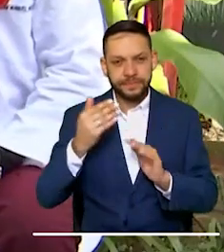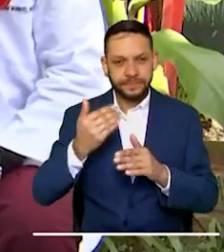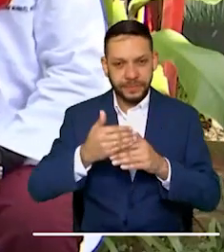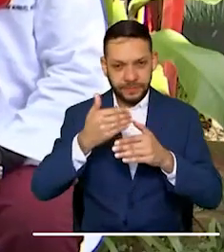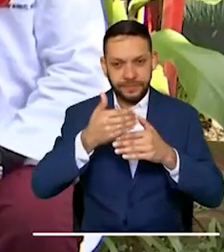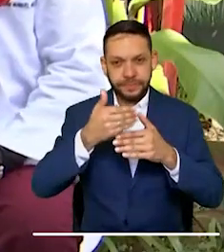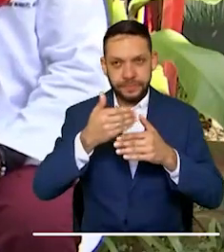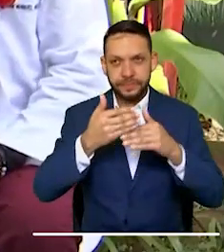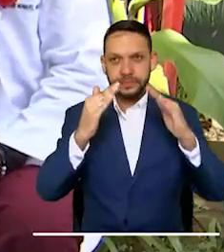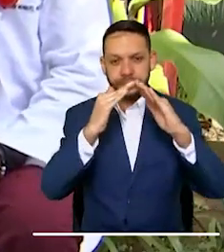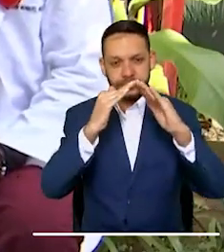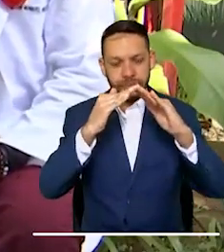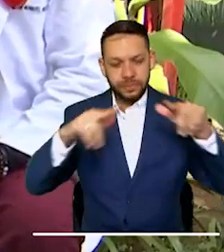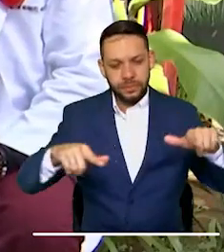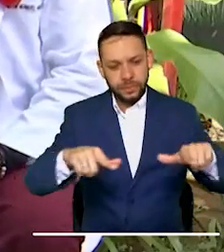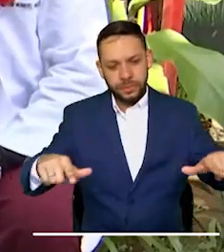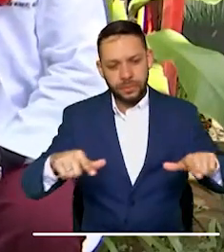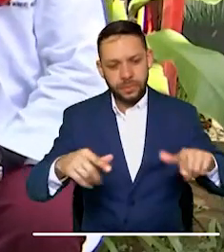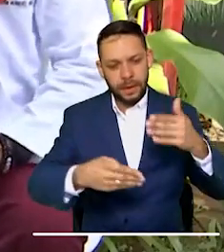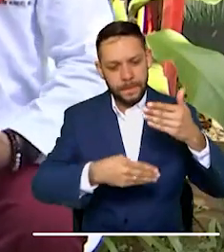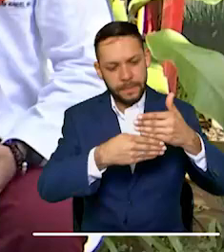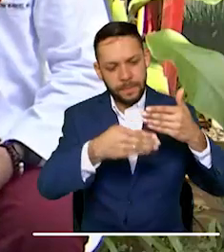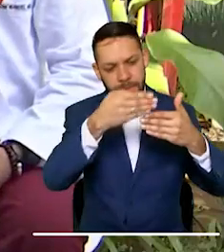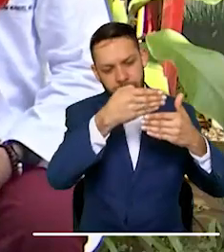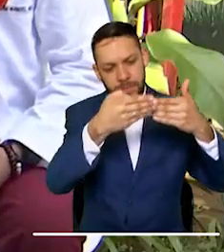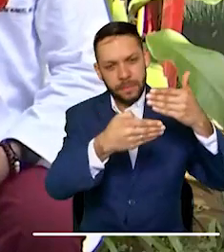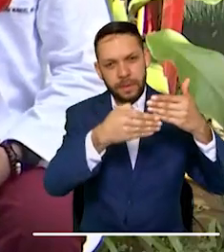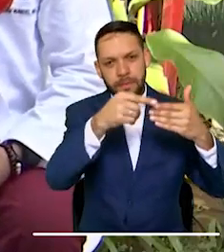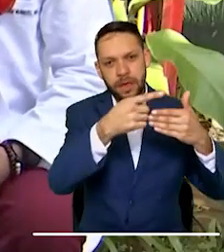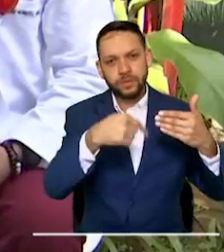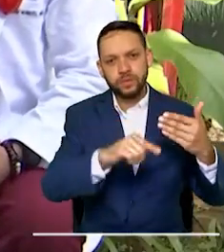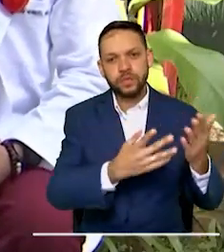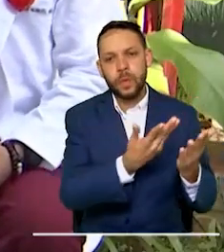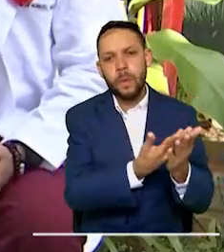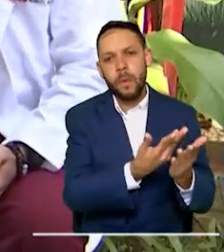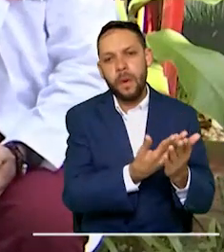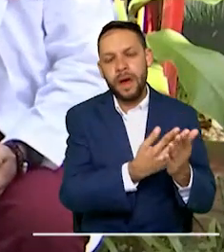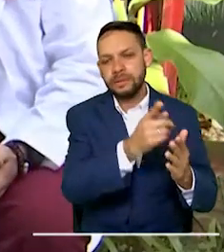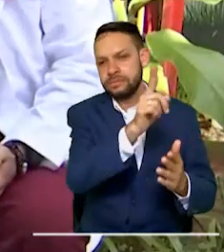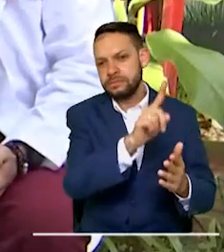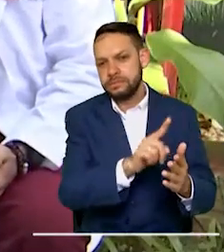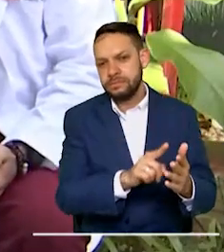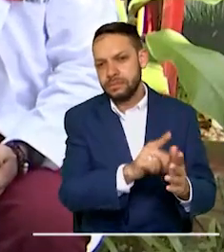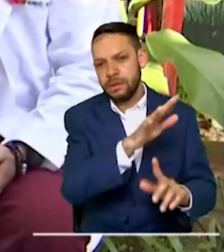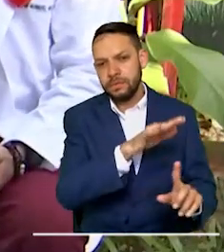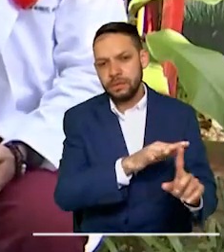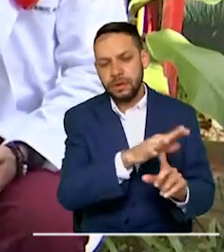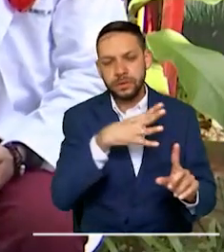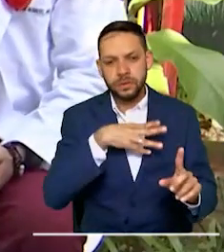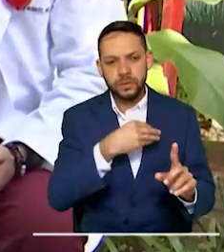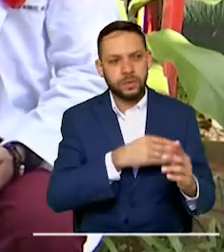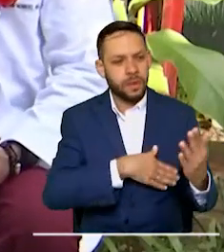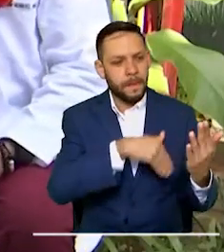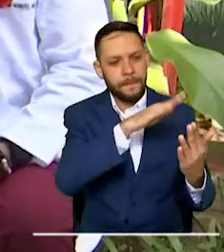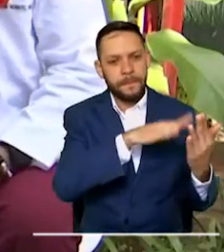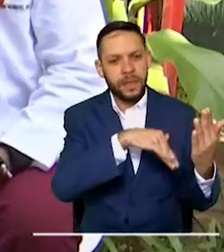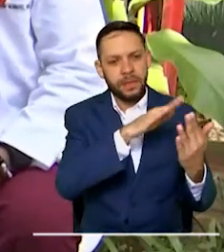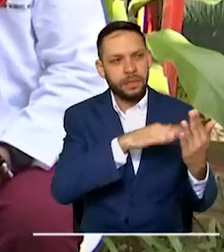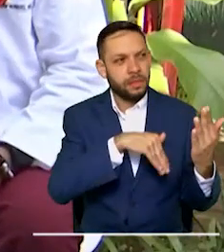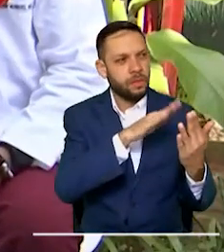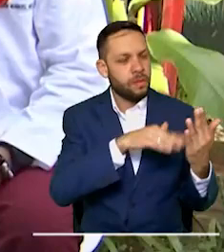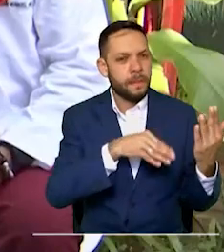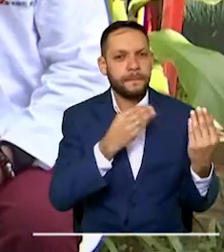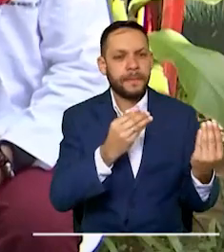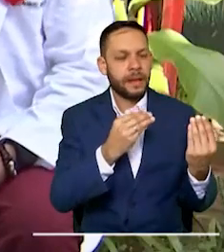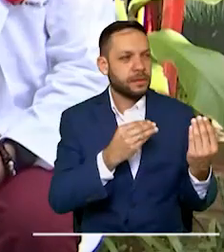humedad y en esa pared con una humedad a mí de nada me sirve comprar un tarro de pintura y echar pintura en la